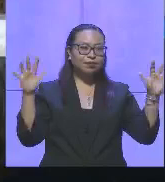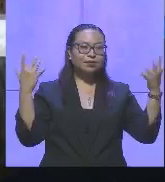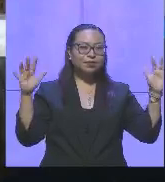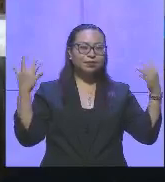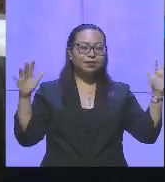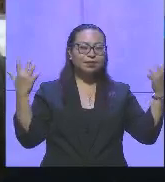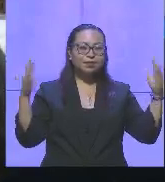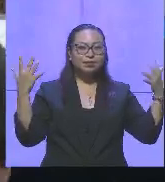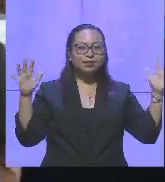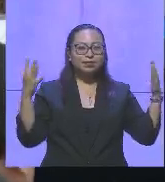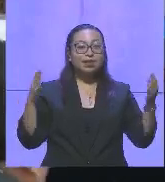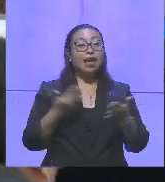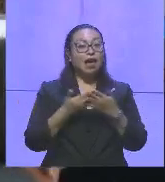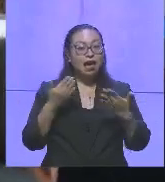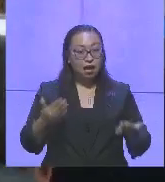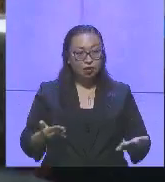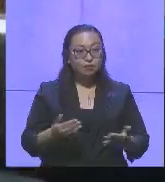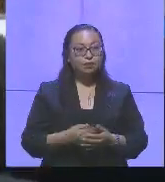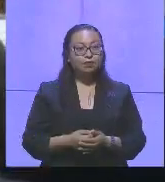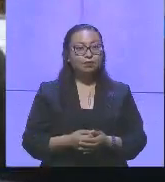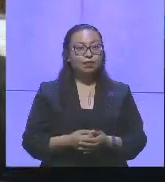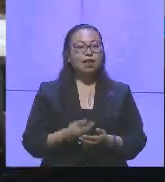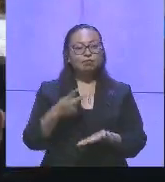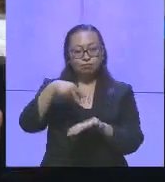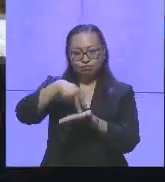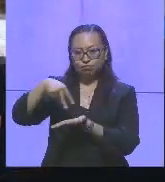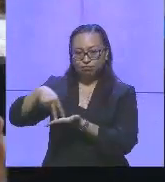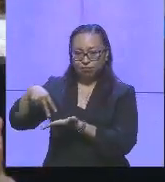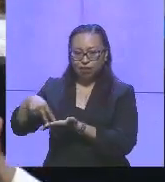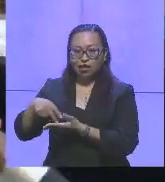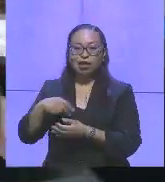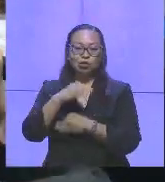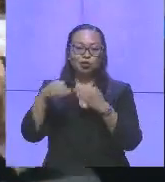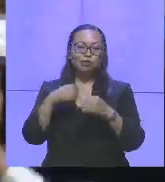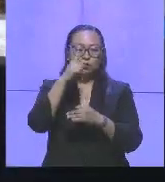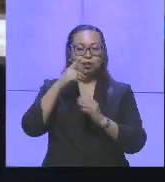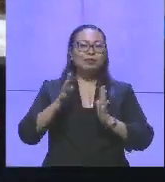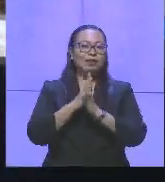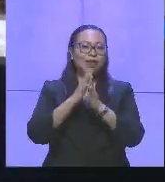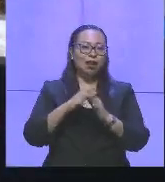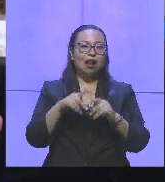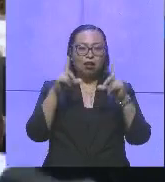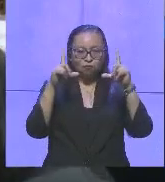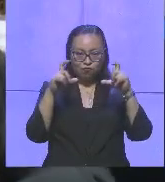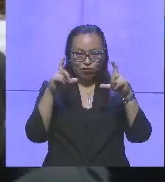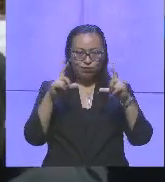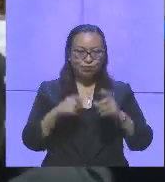Invitamos a los ponentes para participar en la fotografía oficial.